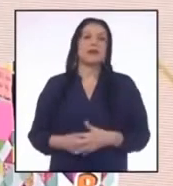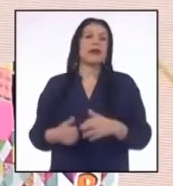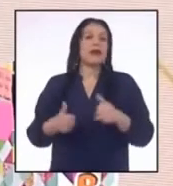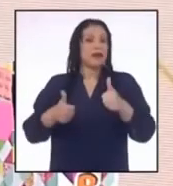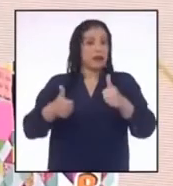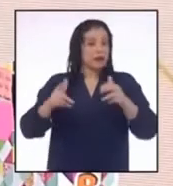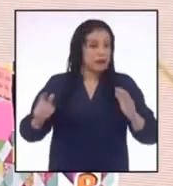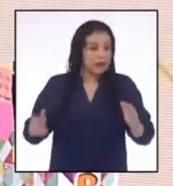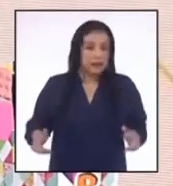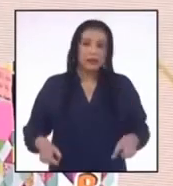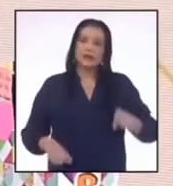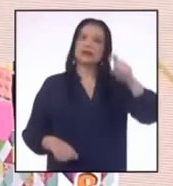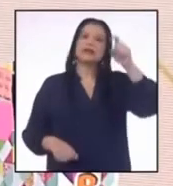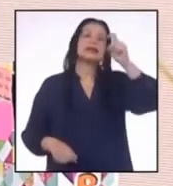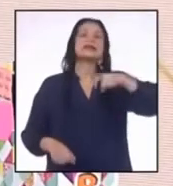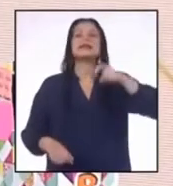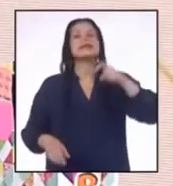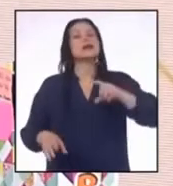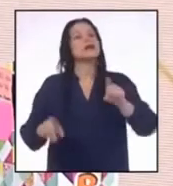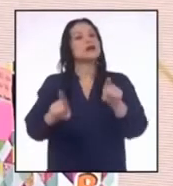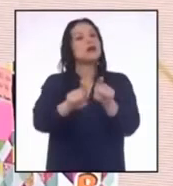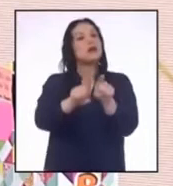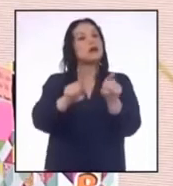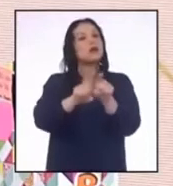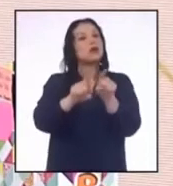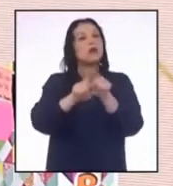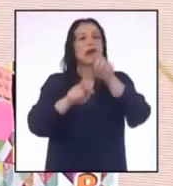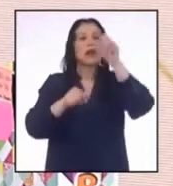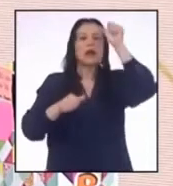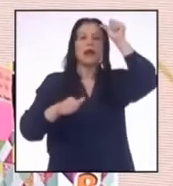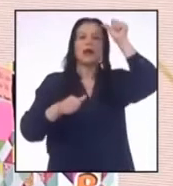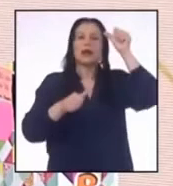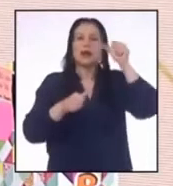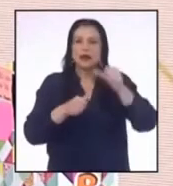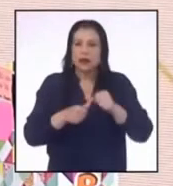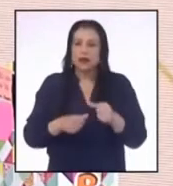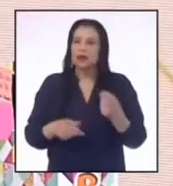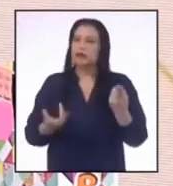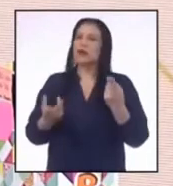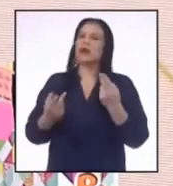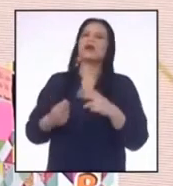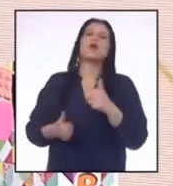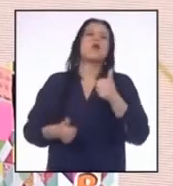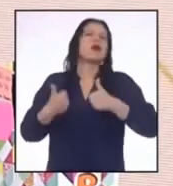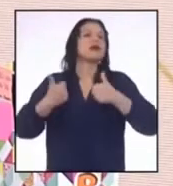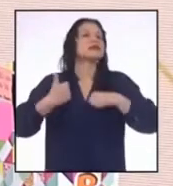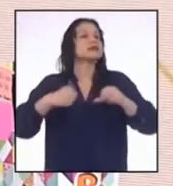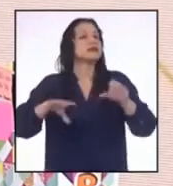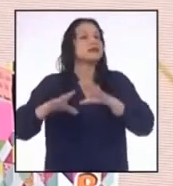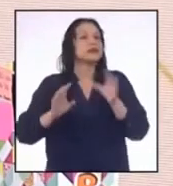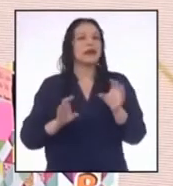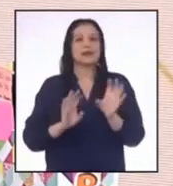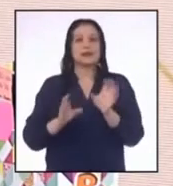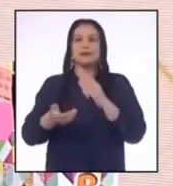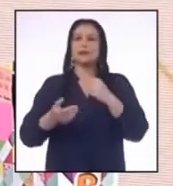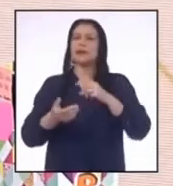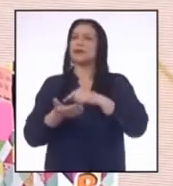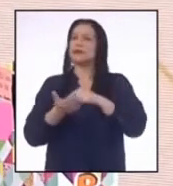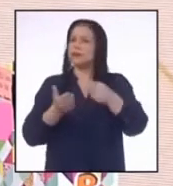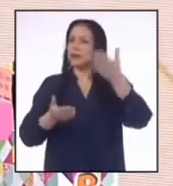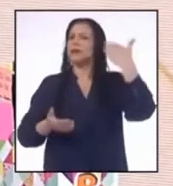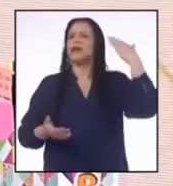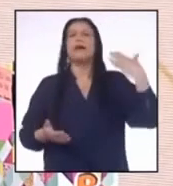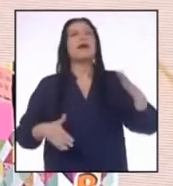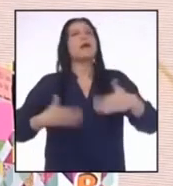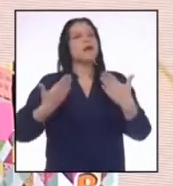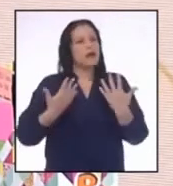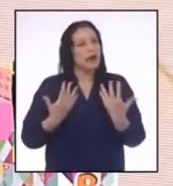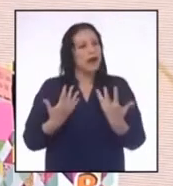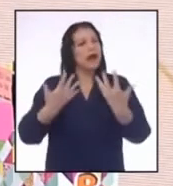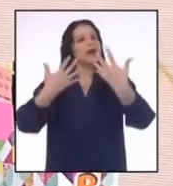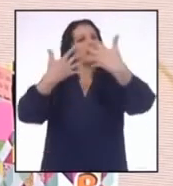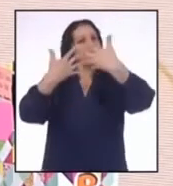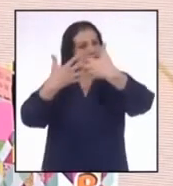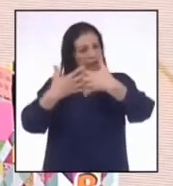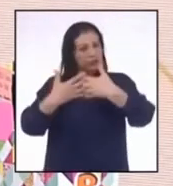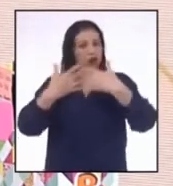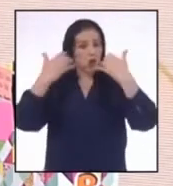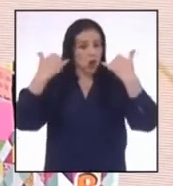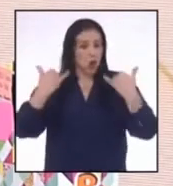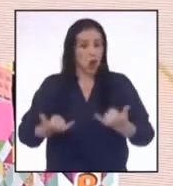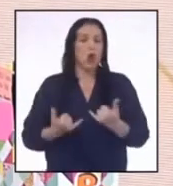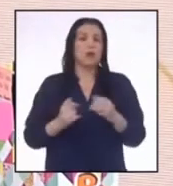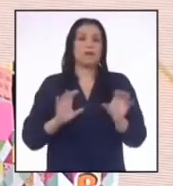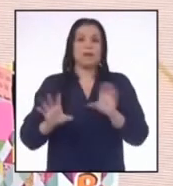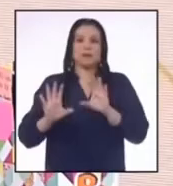Así es necesario de igual manera recordar brevemente qué actividades desarrollamos la semana pasada para así poder relacionarlas con las que